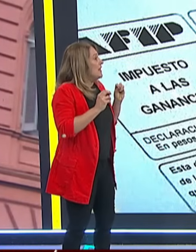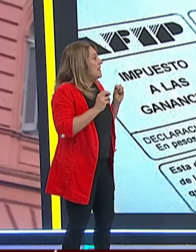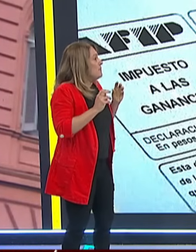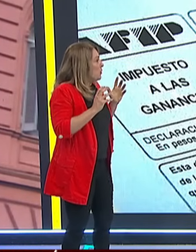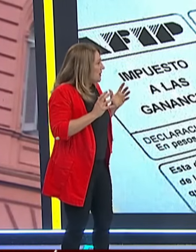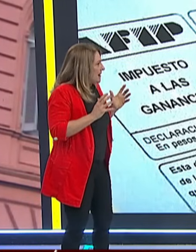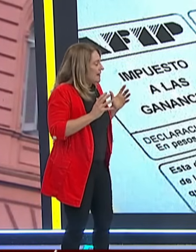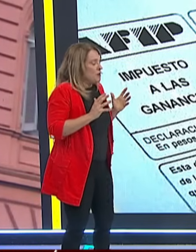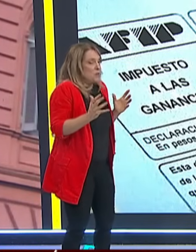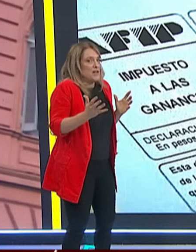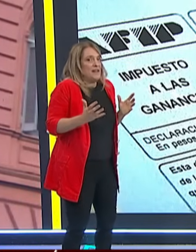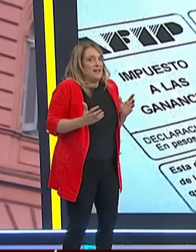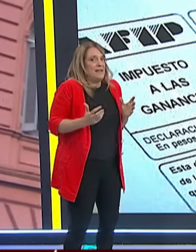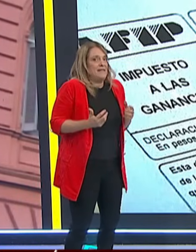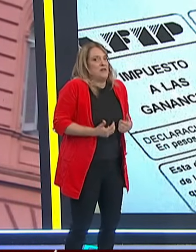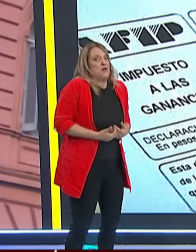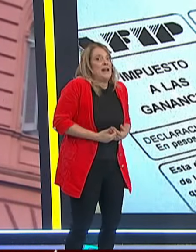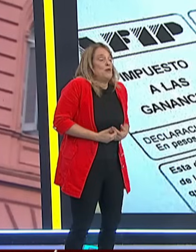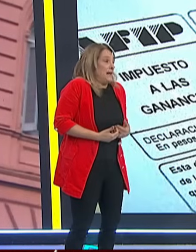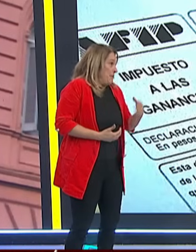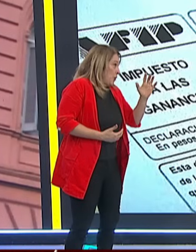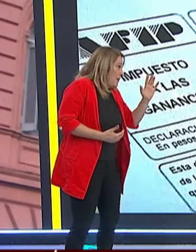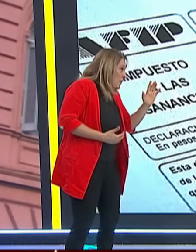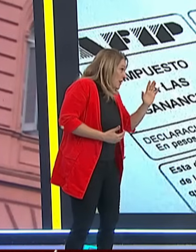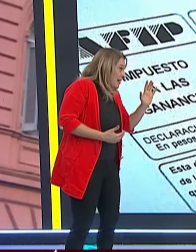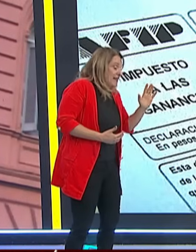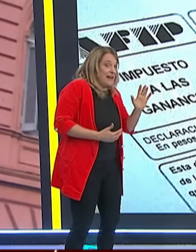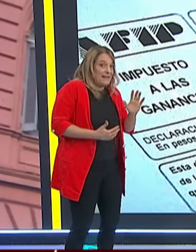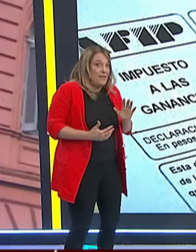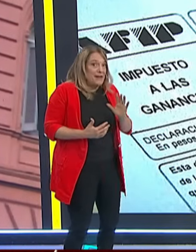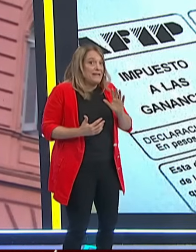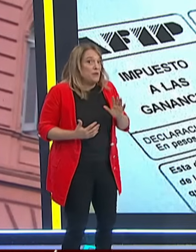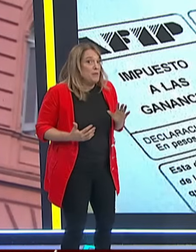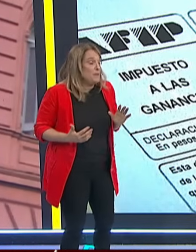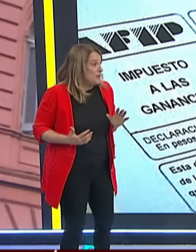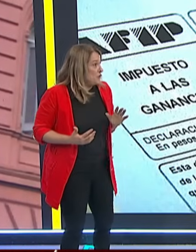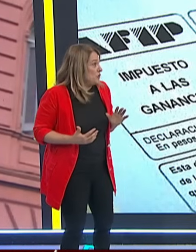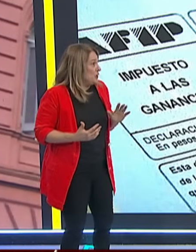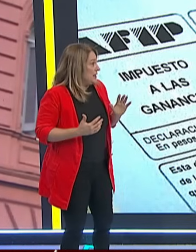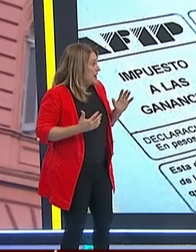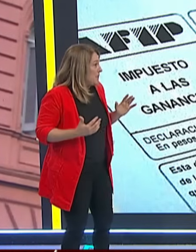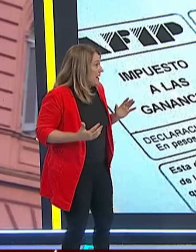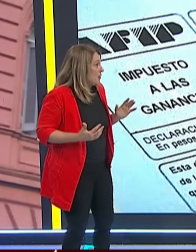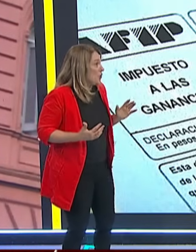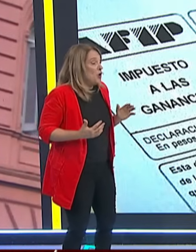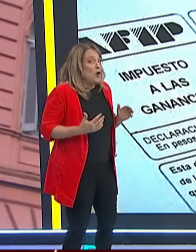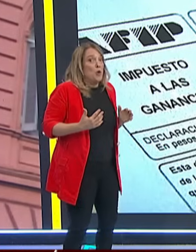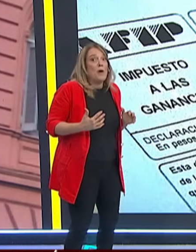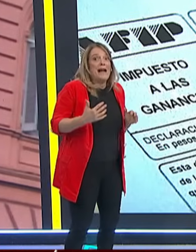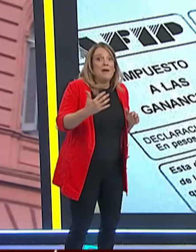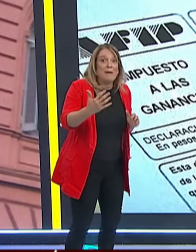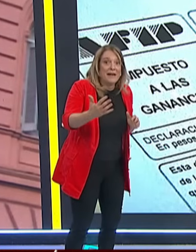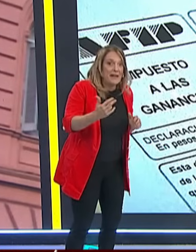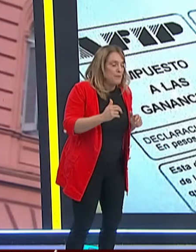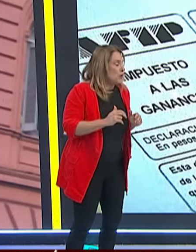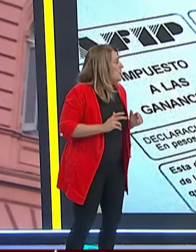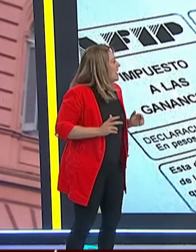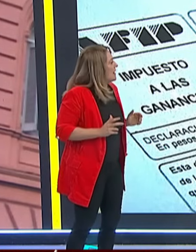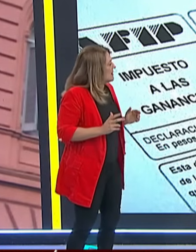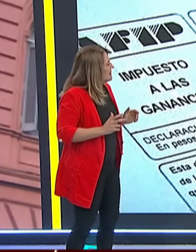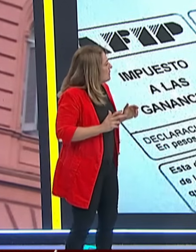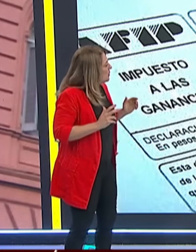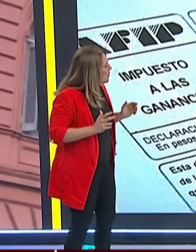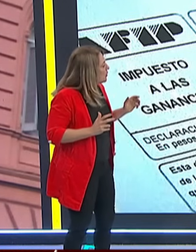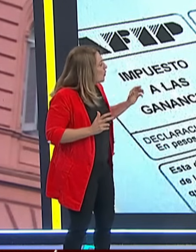montos importante, ¿no? Hay mucha gente que te dice, yo gano el promedio, en la Argentina está en 300 mil pesos en blanco, ojalá pagar el impuesto